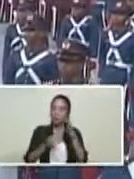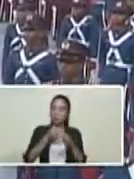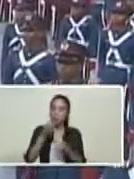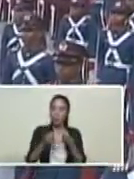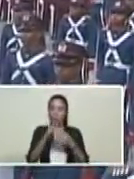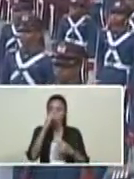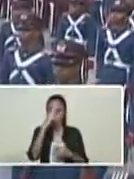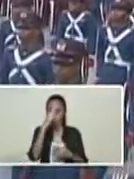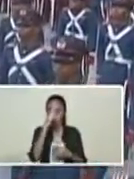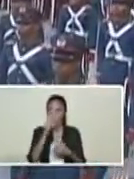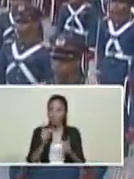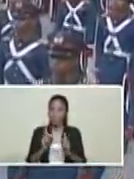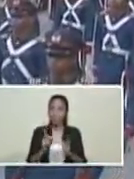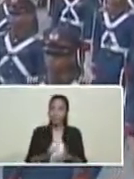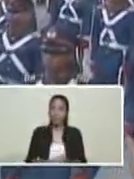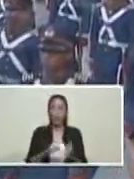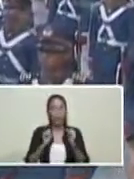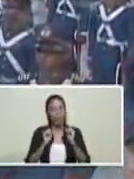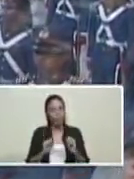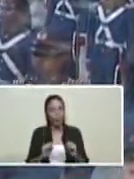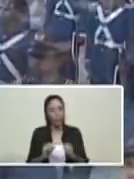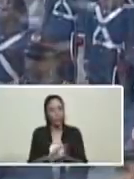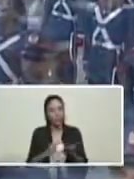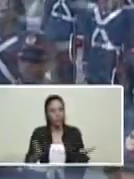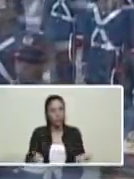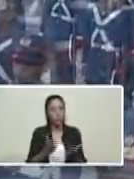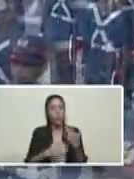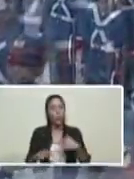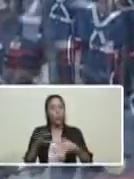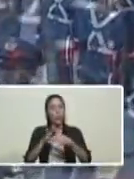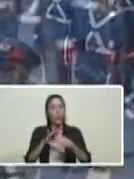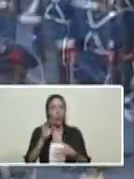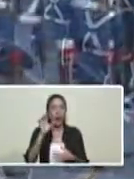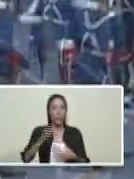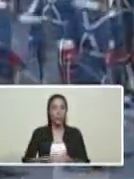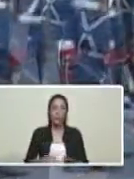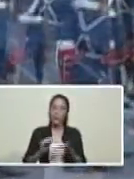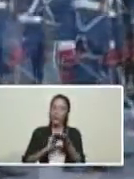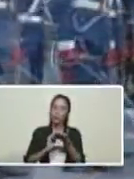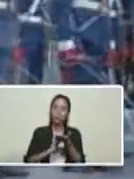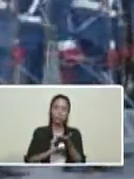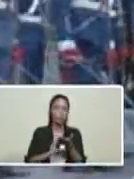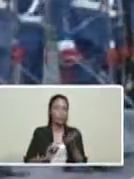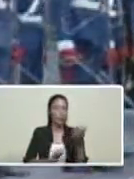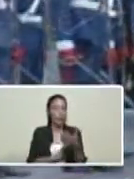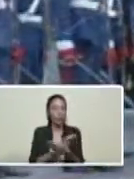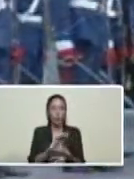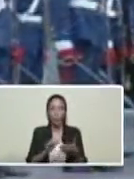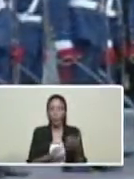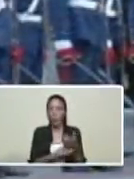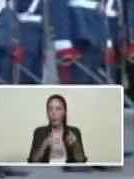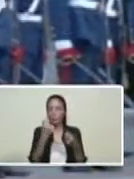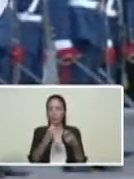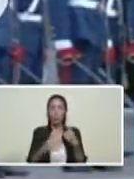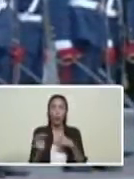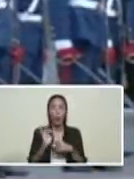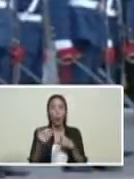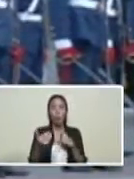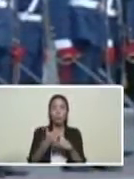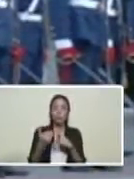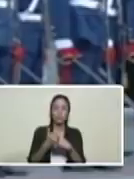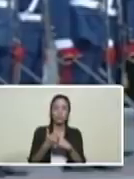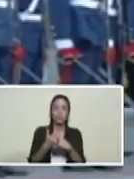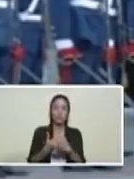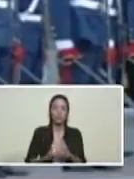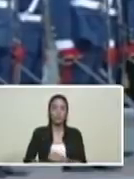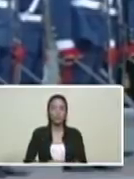duda alguna se fortalecerá el poder de la nación para enfrentar adecuadamente las oscuras amenazas que se